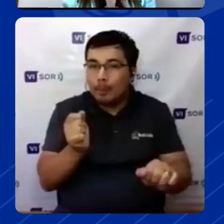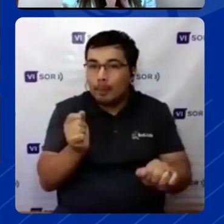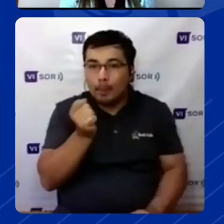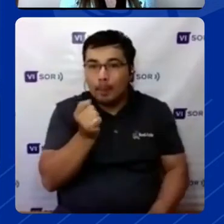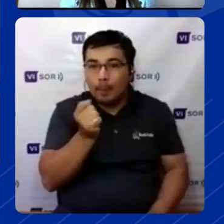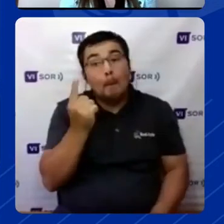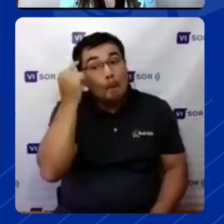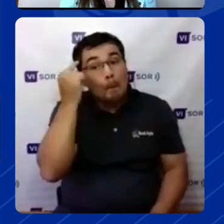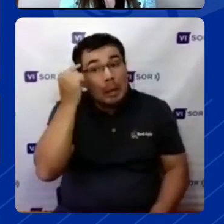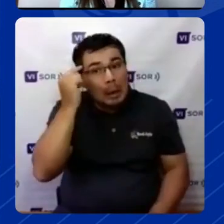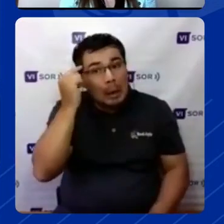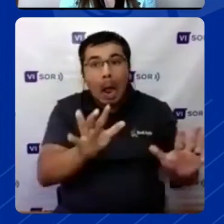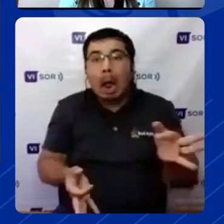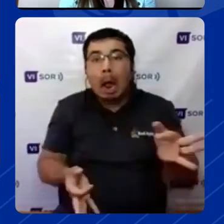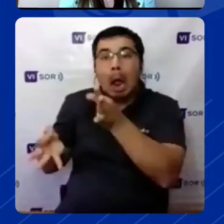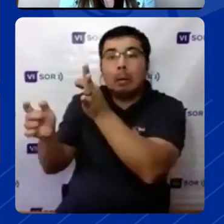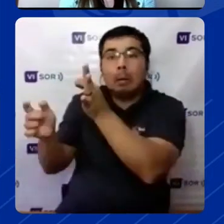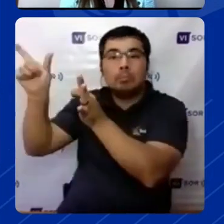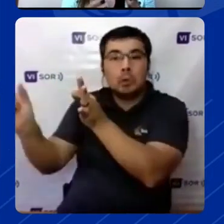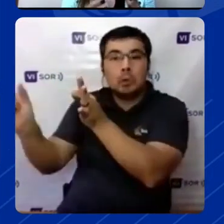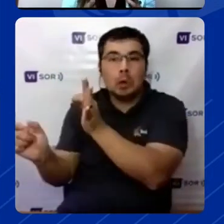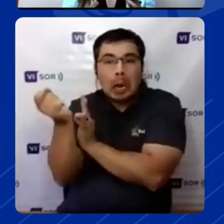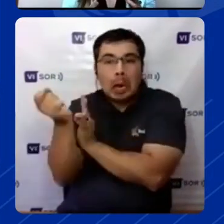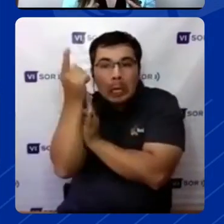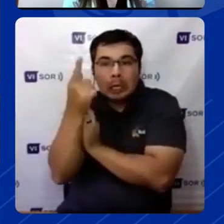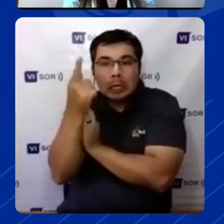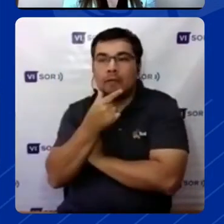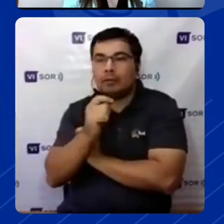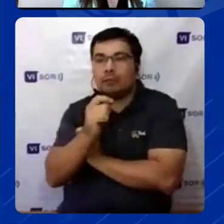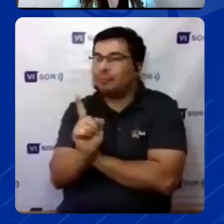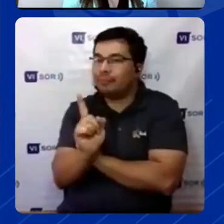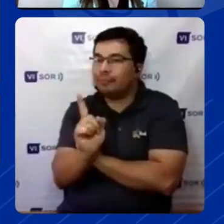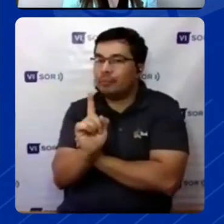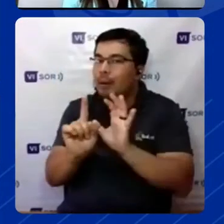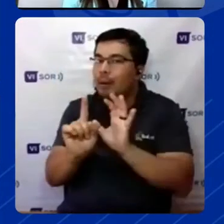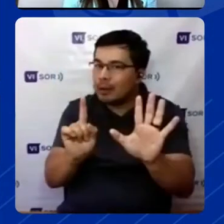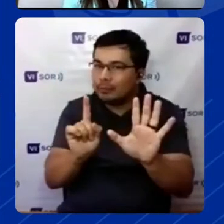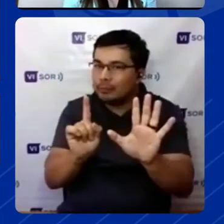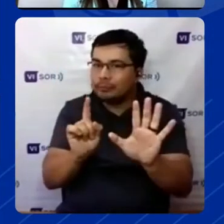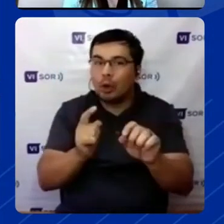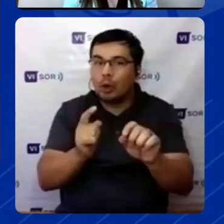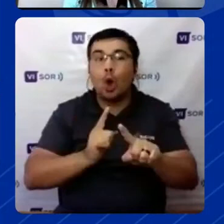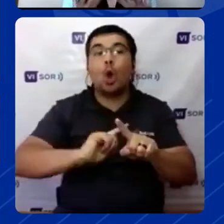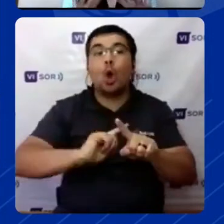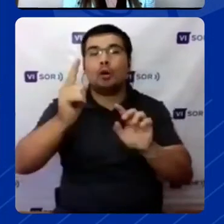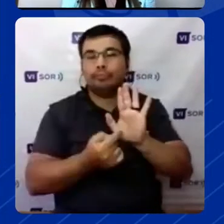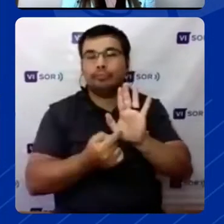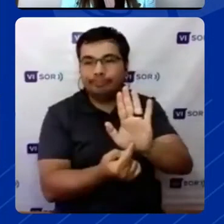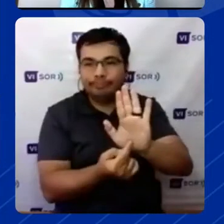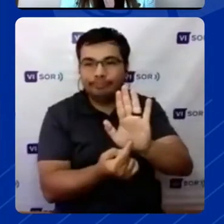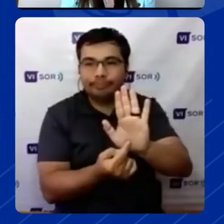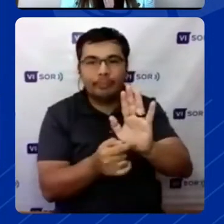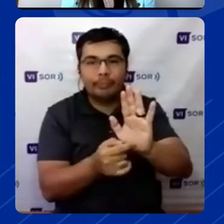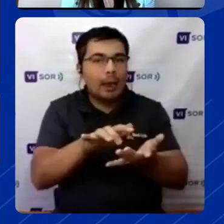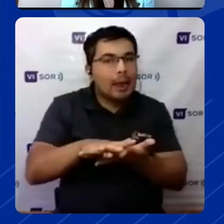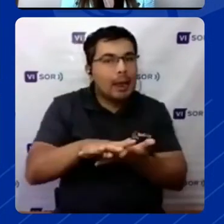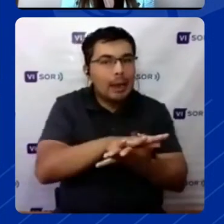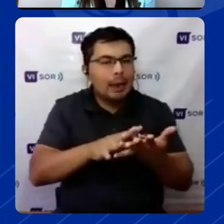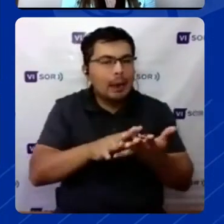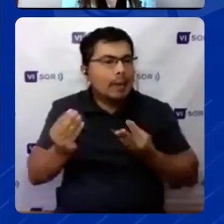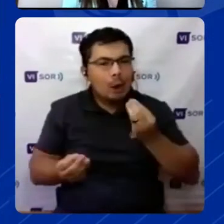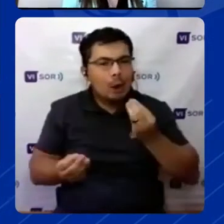eso, ahora en la siguiente diapositiva, tenemos el ejemplo de qué pasó en el proceso de